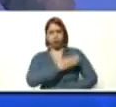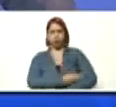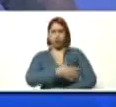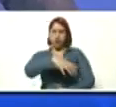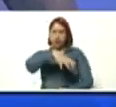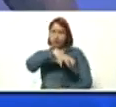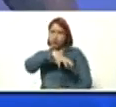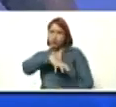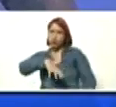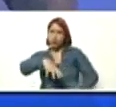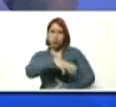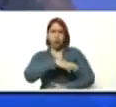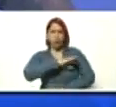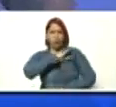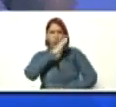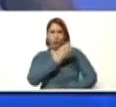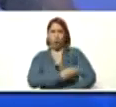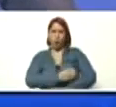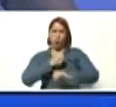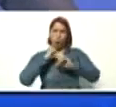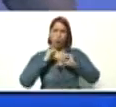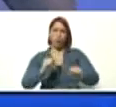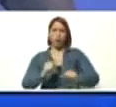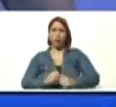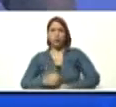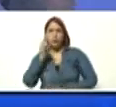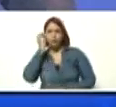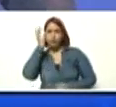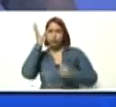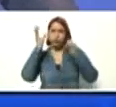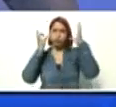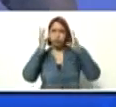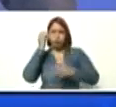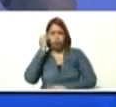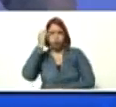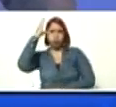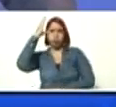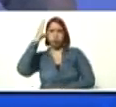huracanado, creativo, capaz